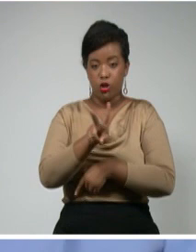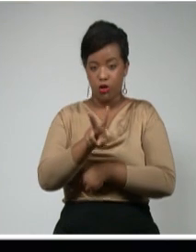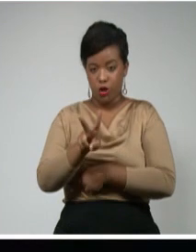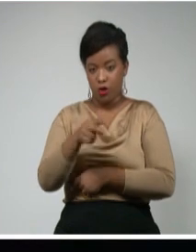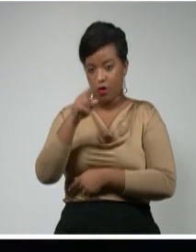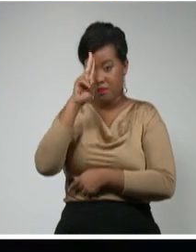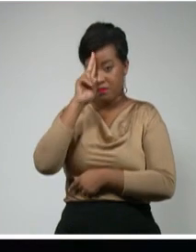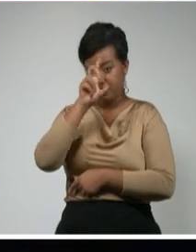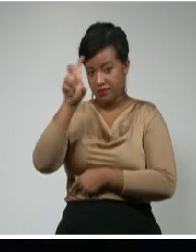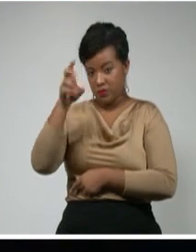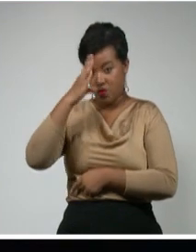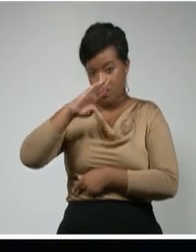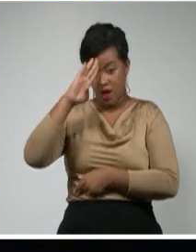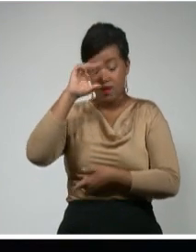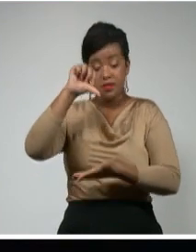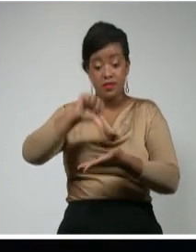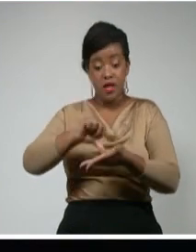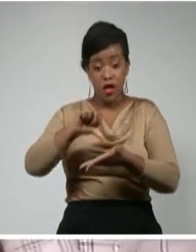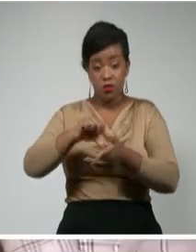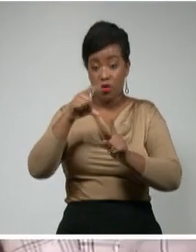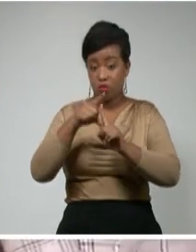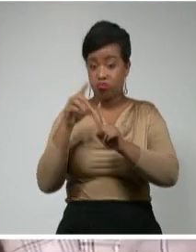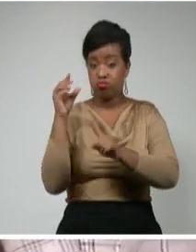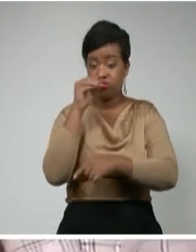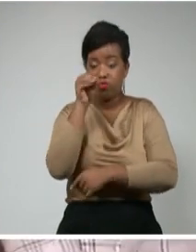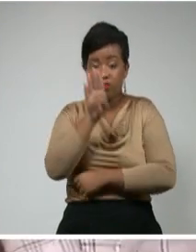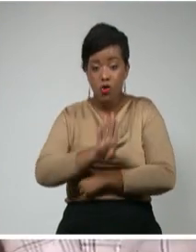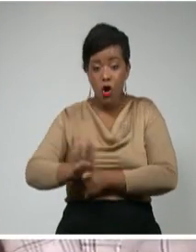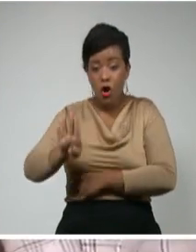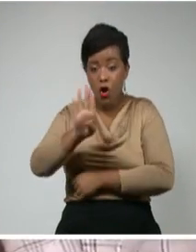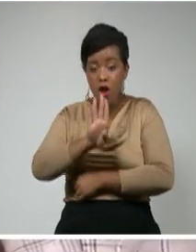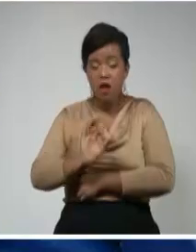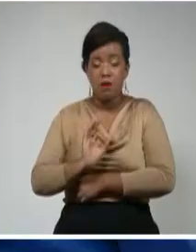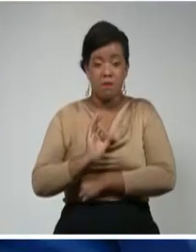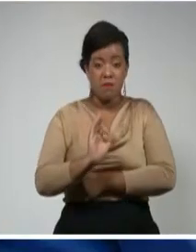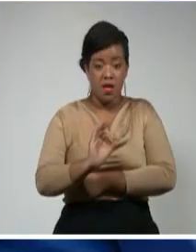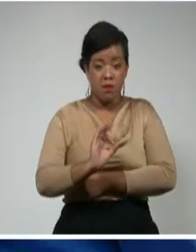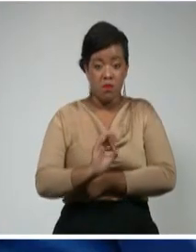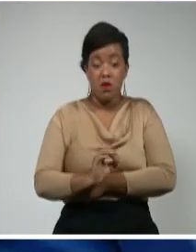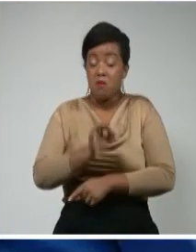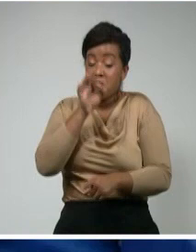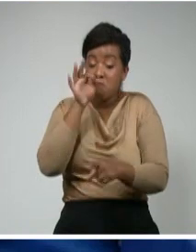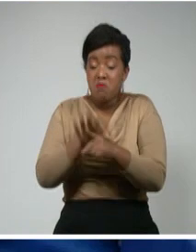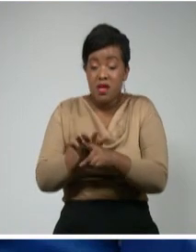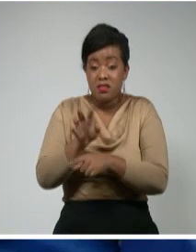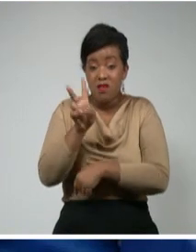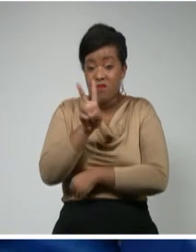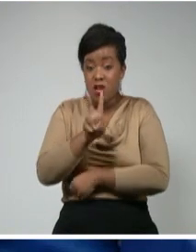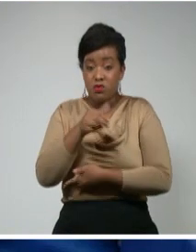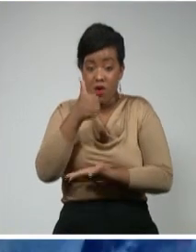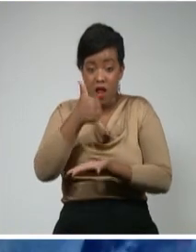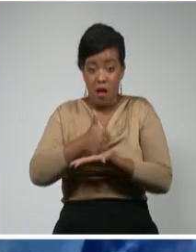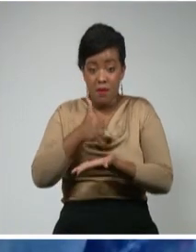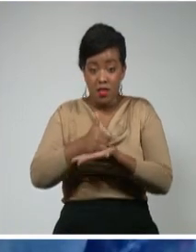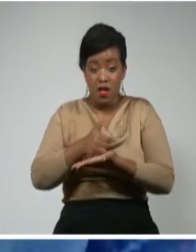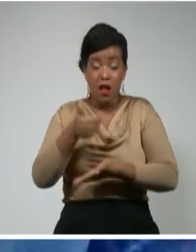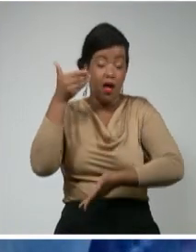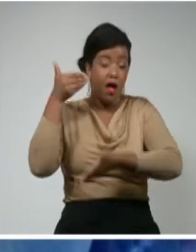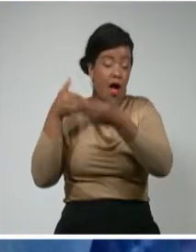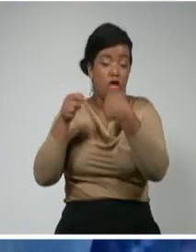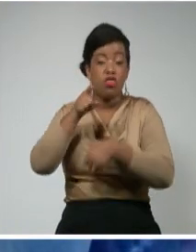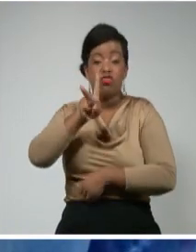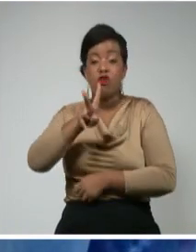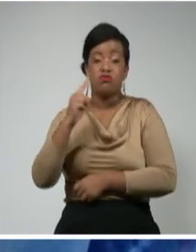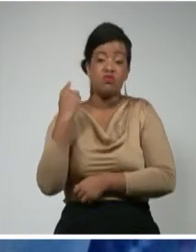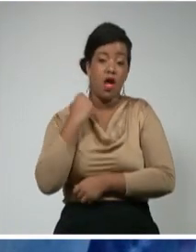Ingeniería Genética y Biotecnología y el Centro de Inmunoensayo, nació en esta nación suramericana hace 12 años el